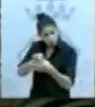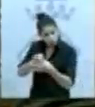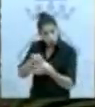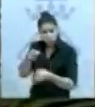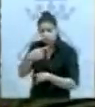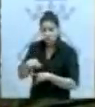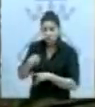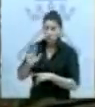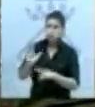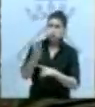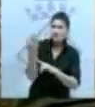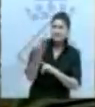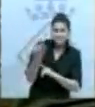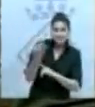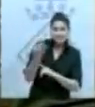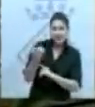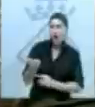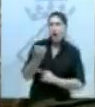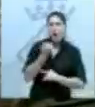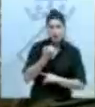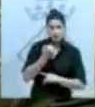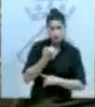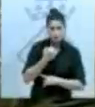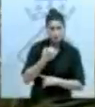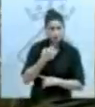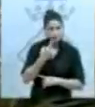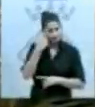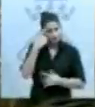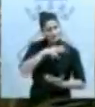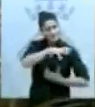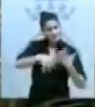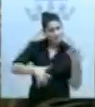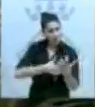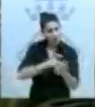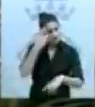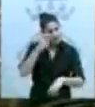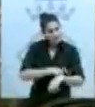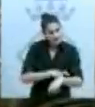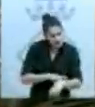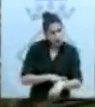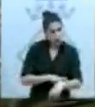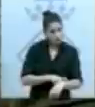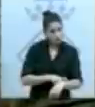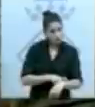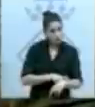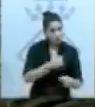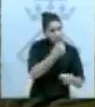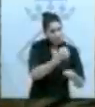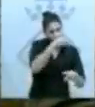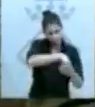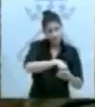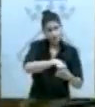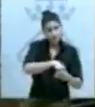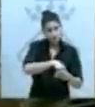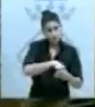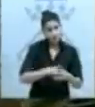en erradicar la violencia psicológica del seno de la empresa o de la administración, del ambiente laboral. Desde